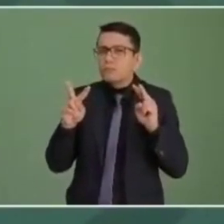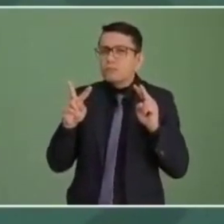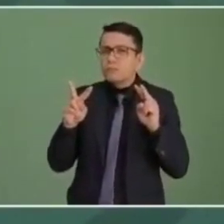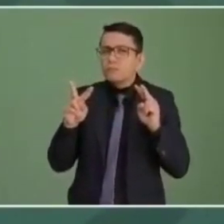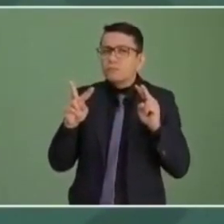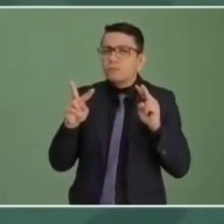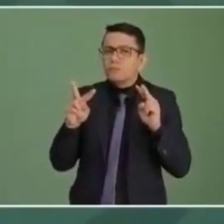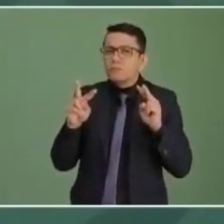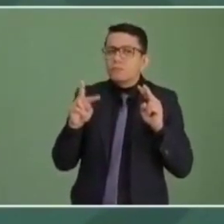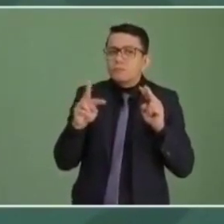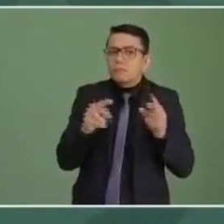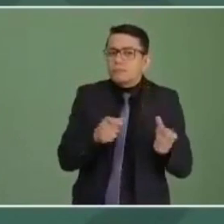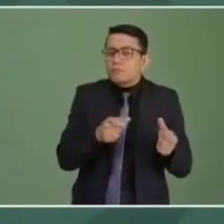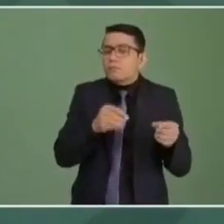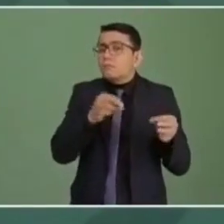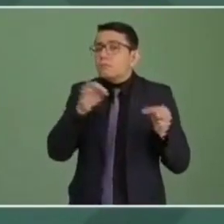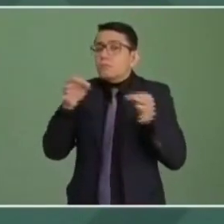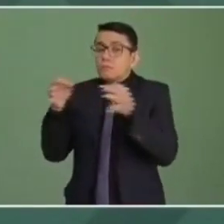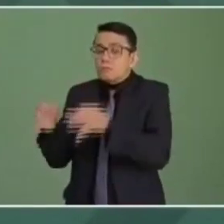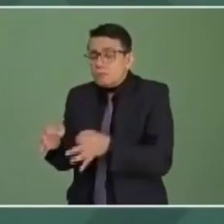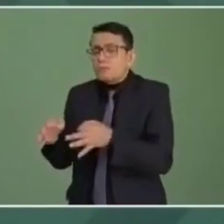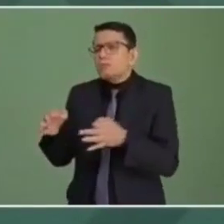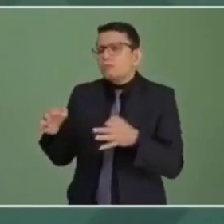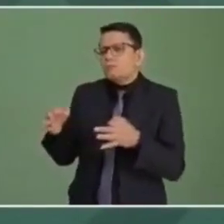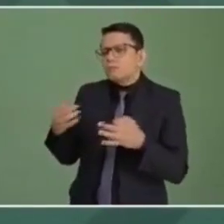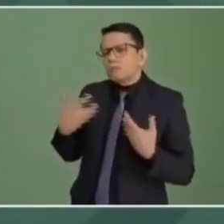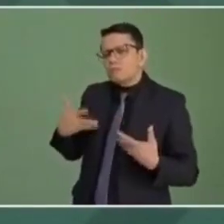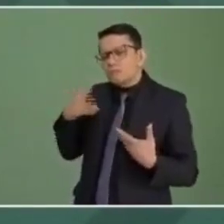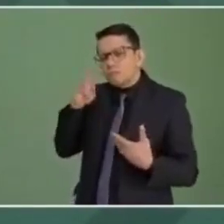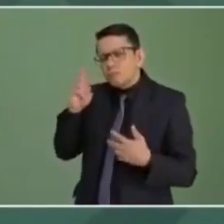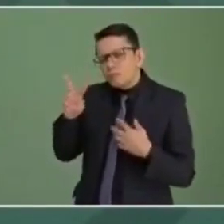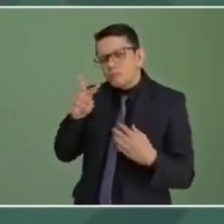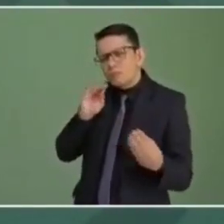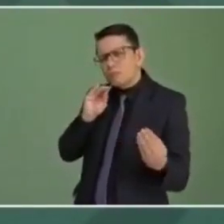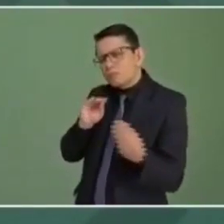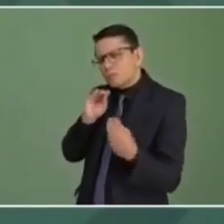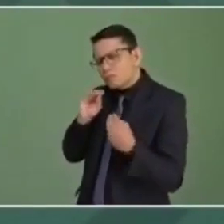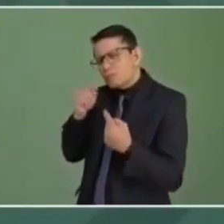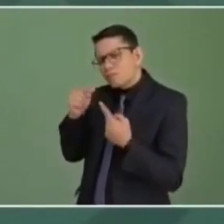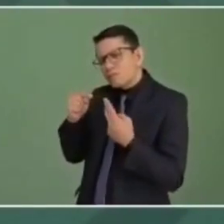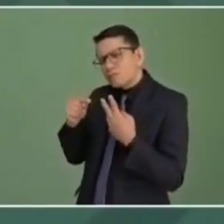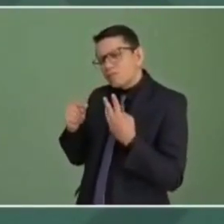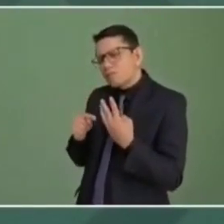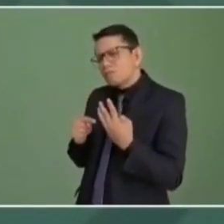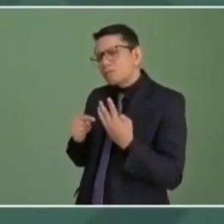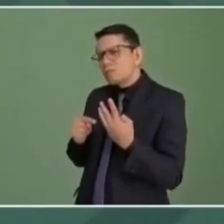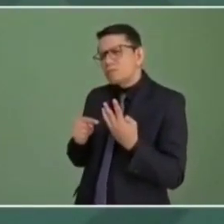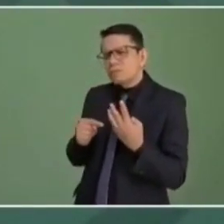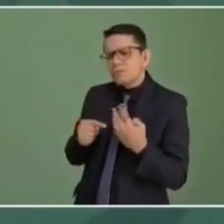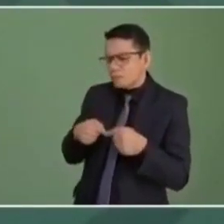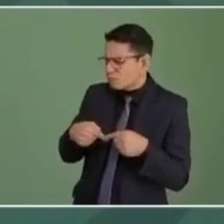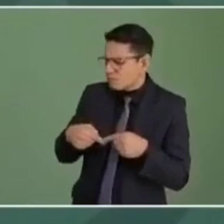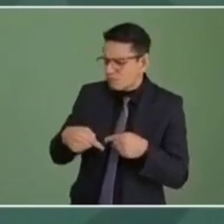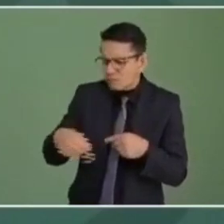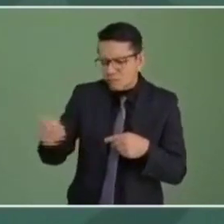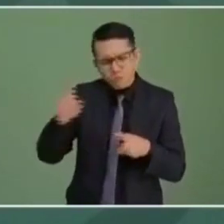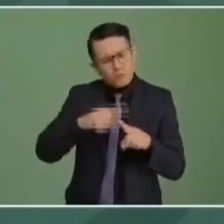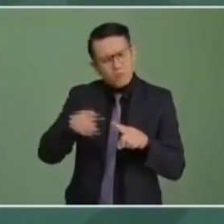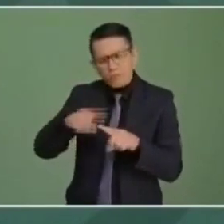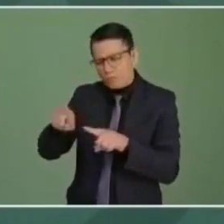a la confrontación, a polarizarnos, a quedarnos empantanados en el pasado. Yo estoy